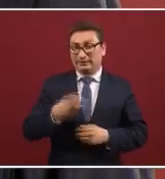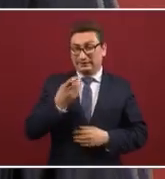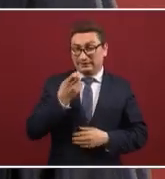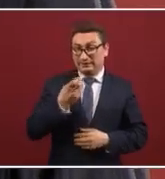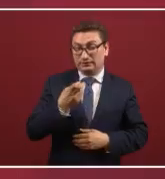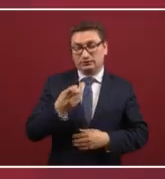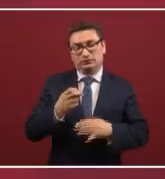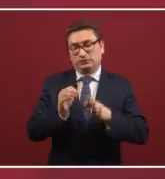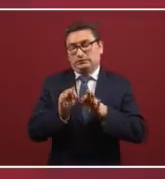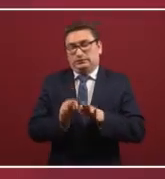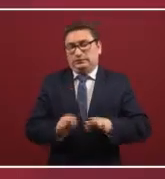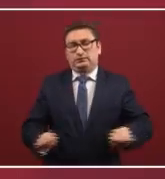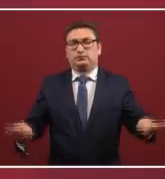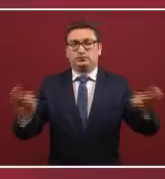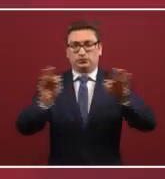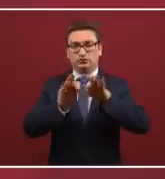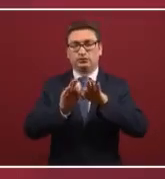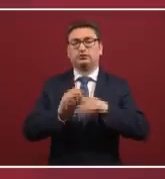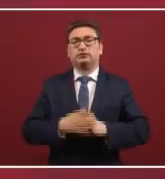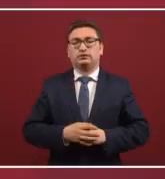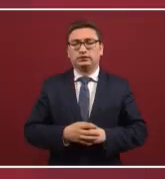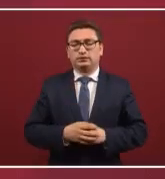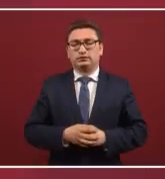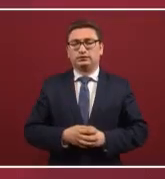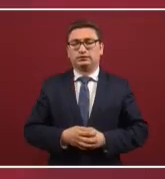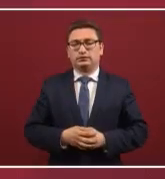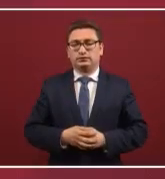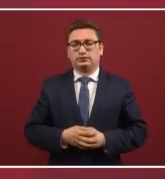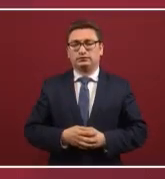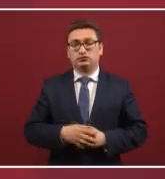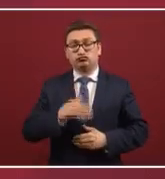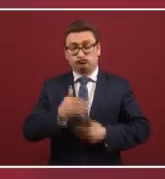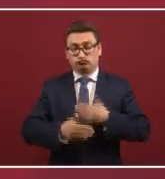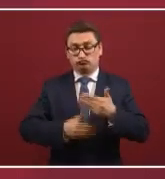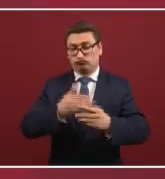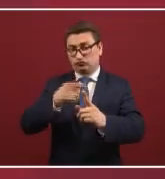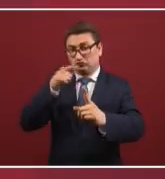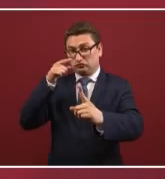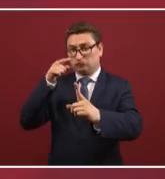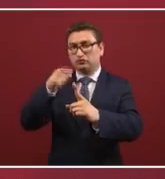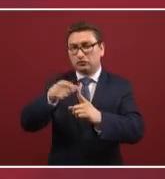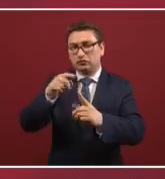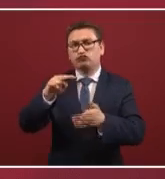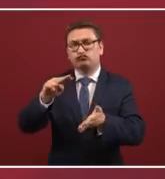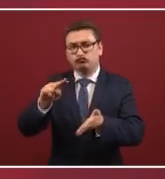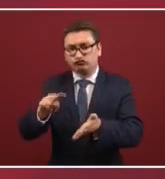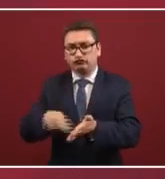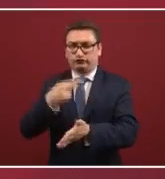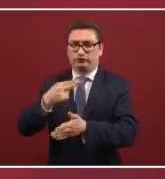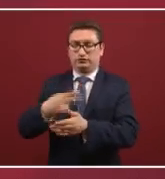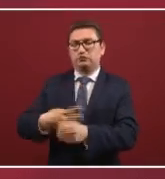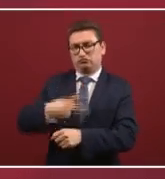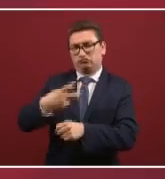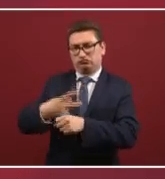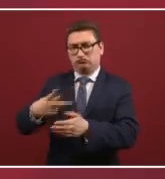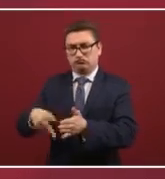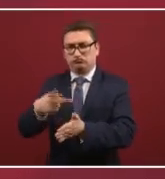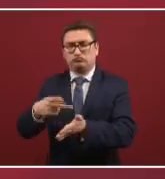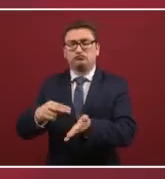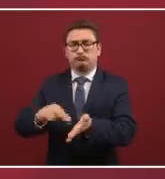condiciones para llegar a la aprobación, a la ratificación del